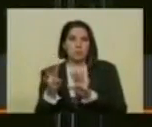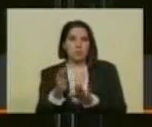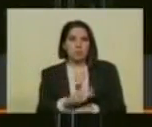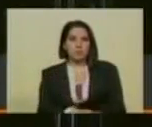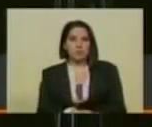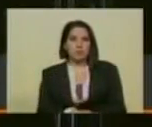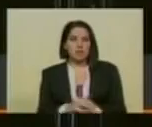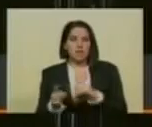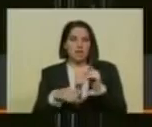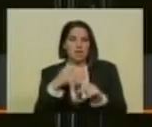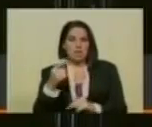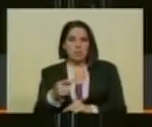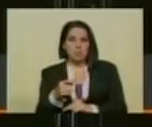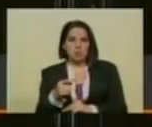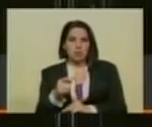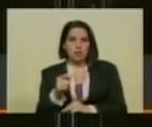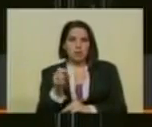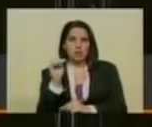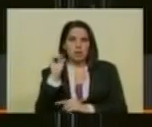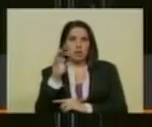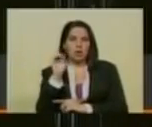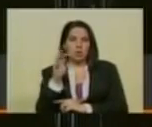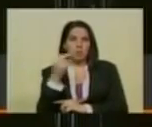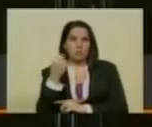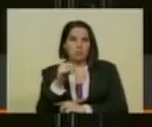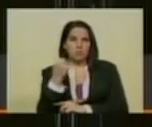1999. Luego la constituyente